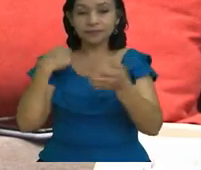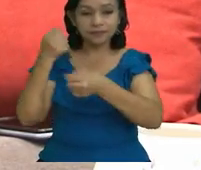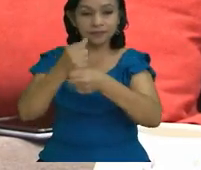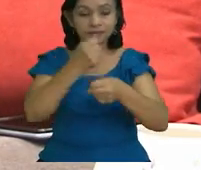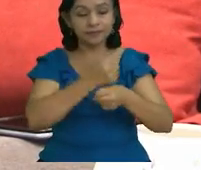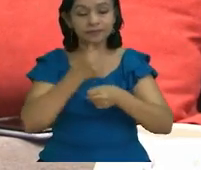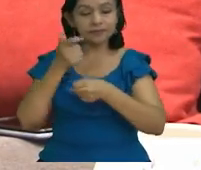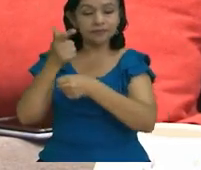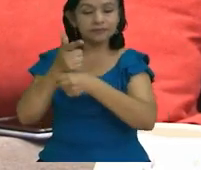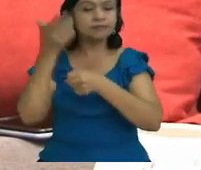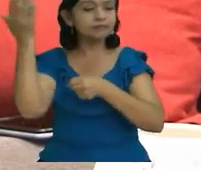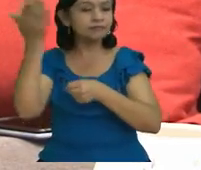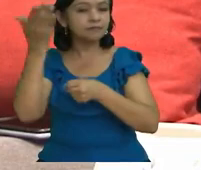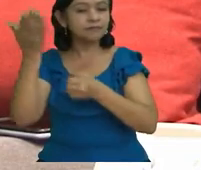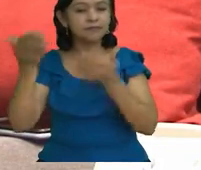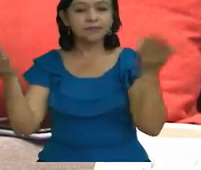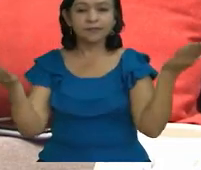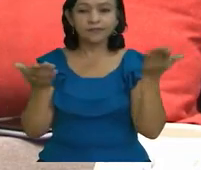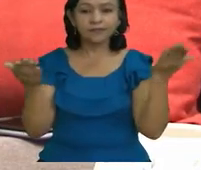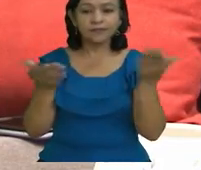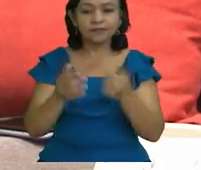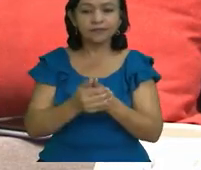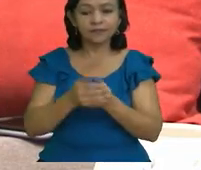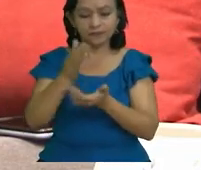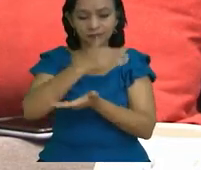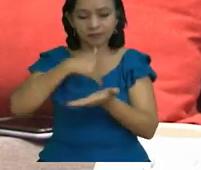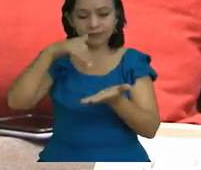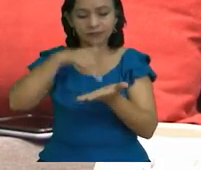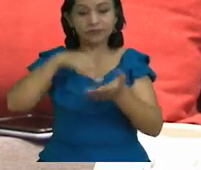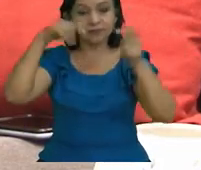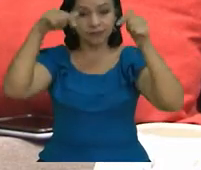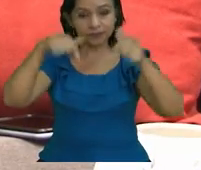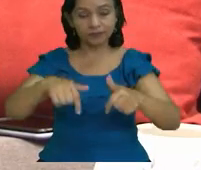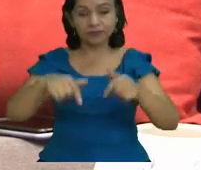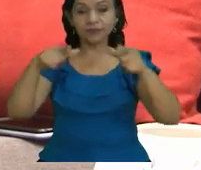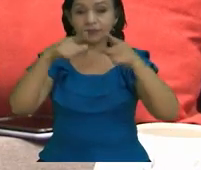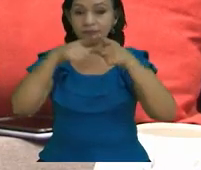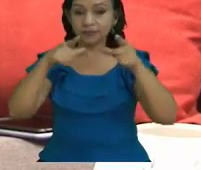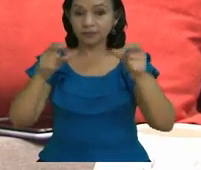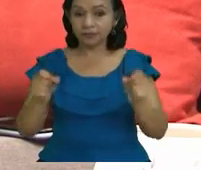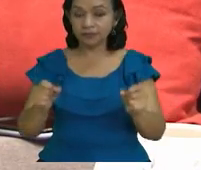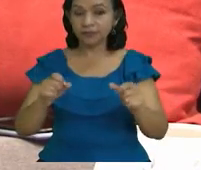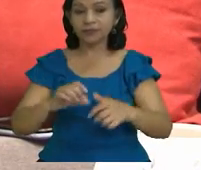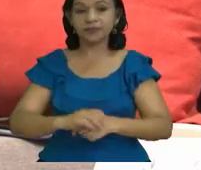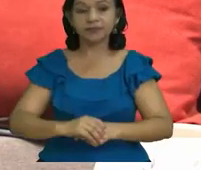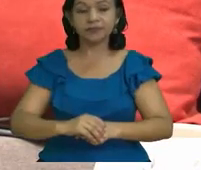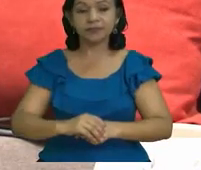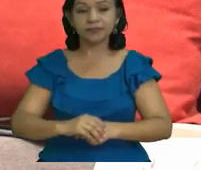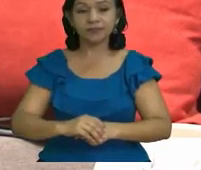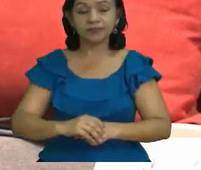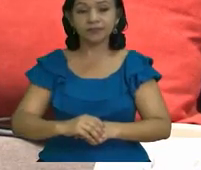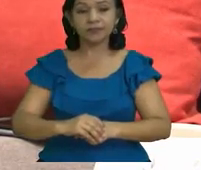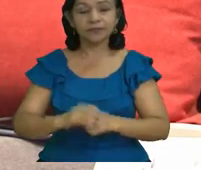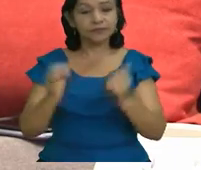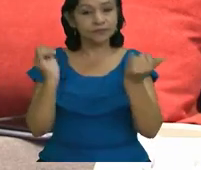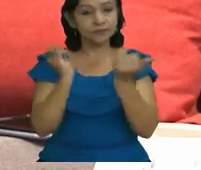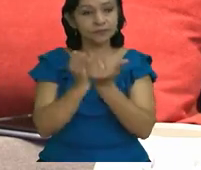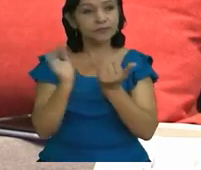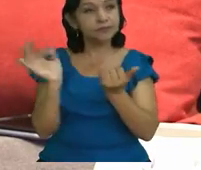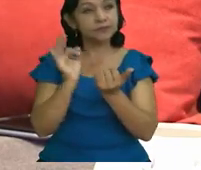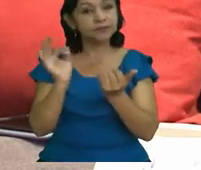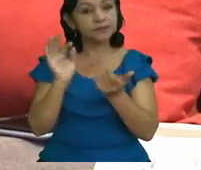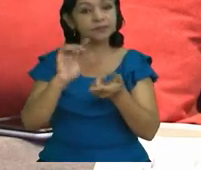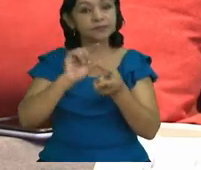con esta videoconferencia? Bueno, la sede la tenemos acá en Managua. Ok, sí, sí. Pero